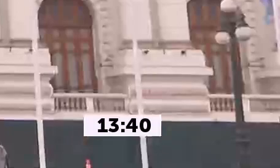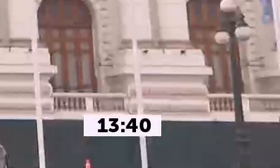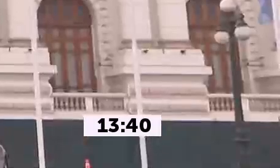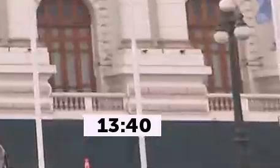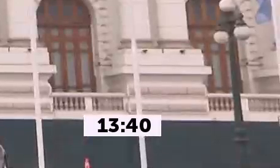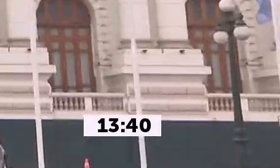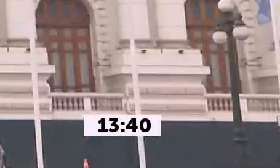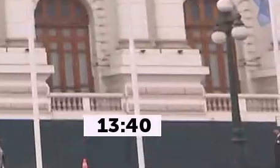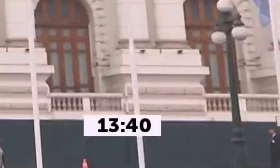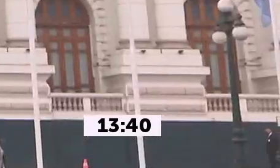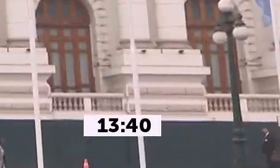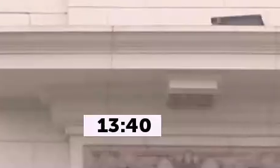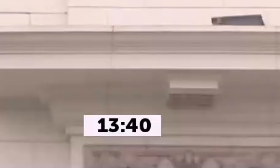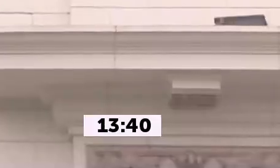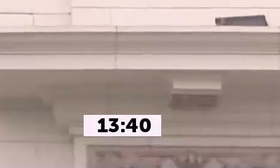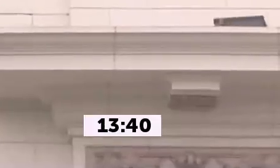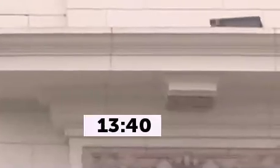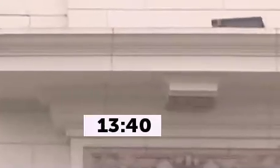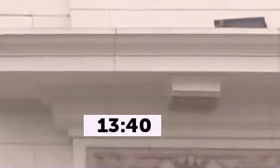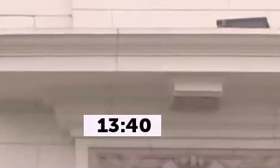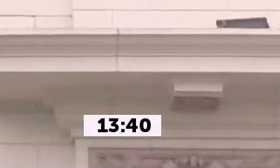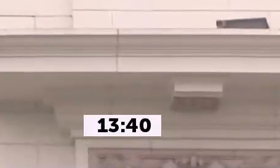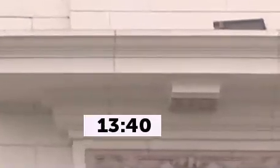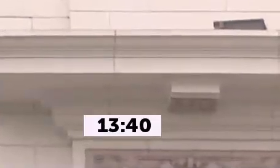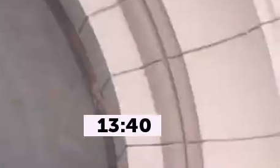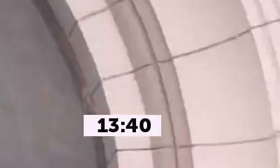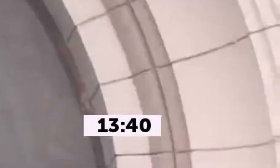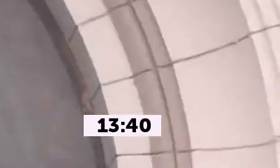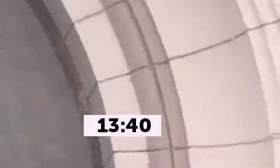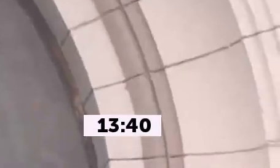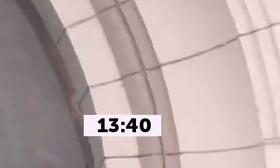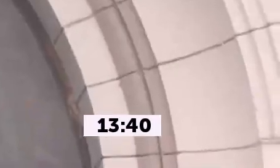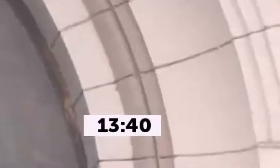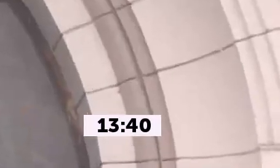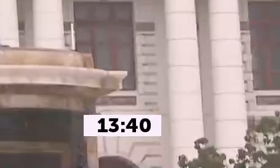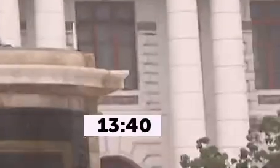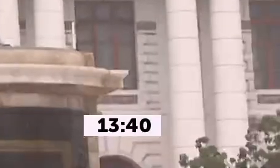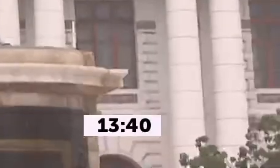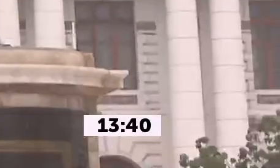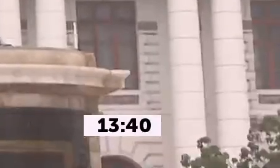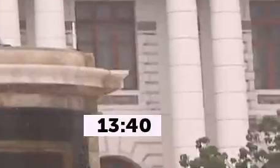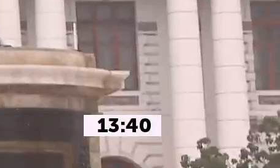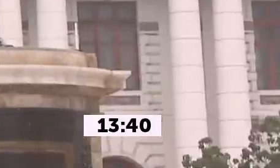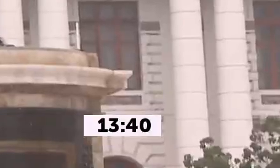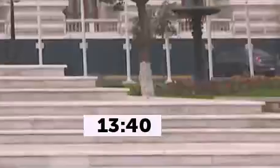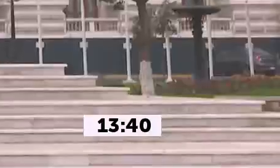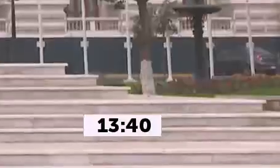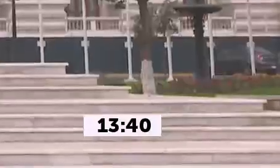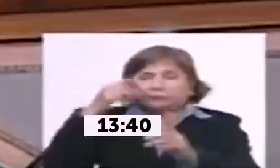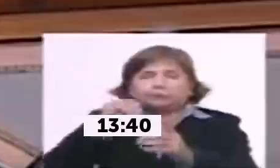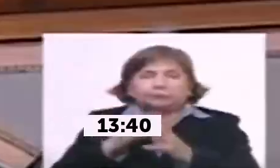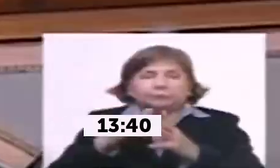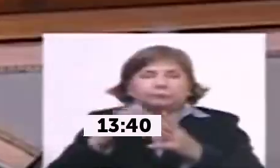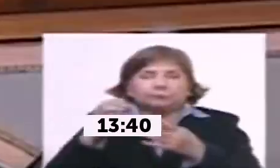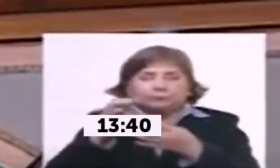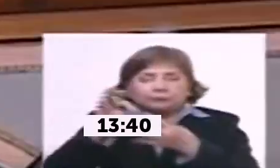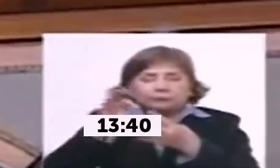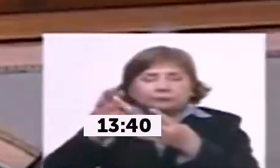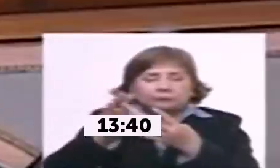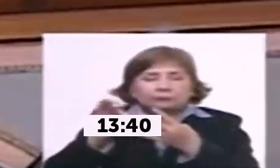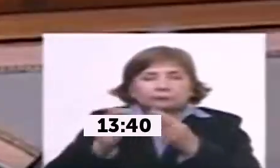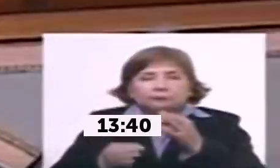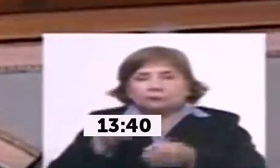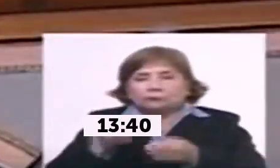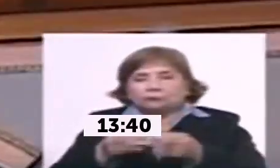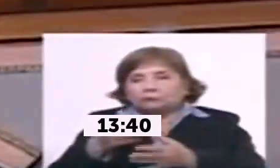promoción en vivo desde parlamento nacional y hoy acudió a la comisión de fiscalización el